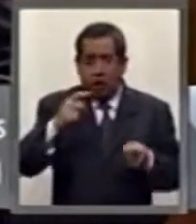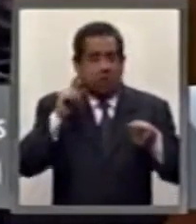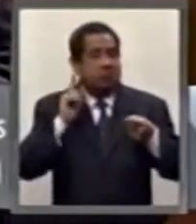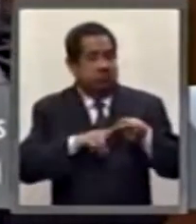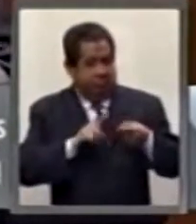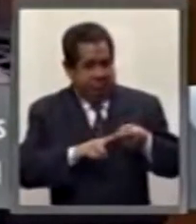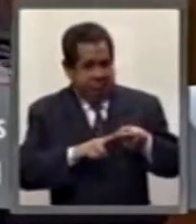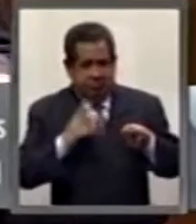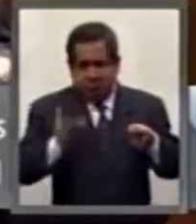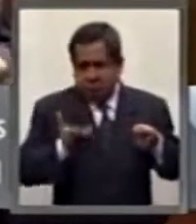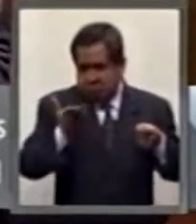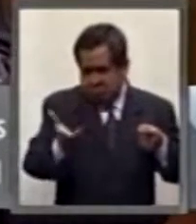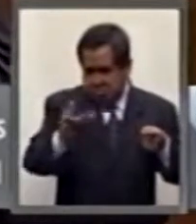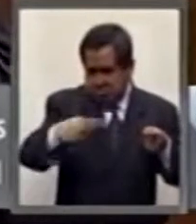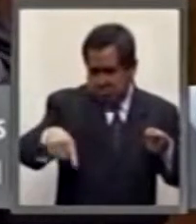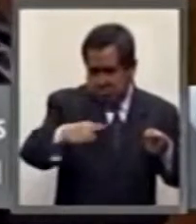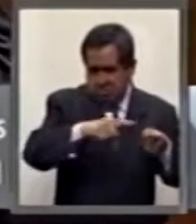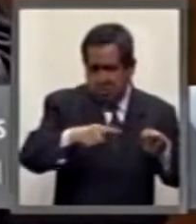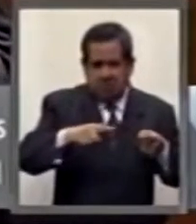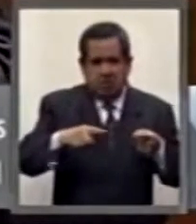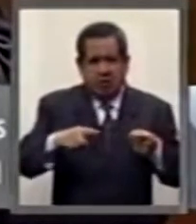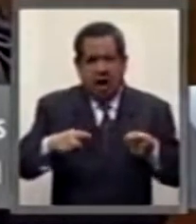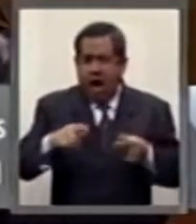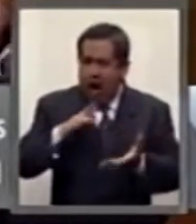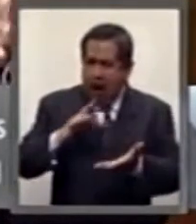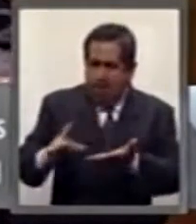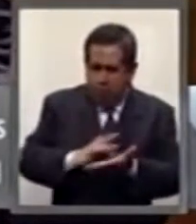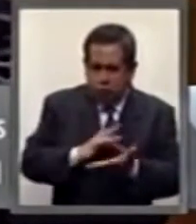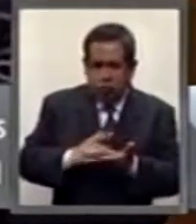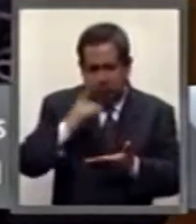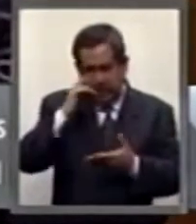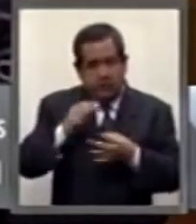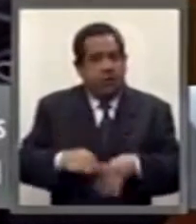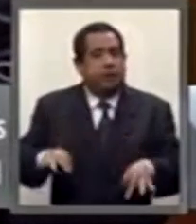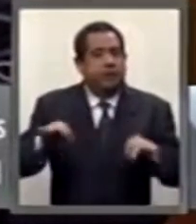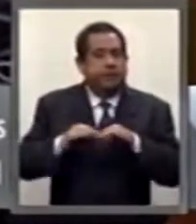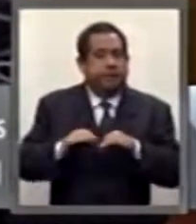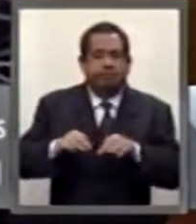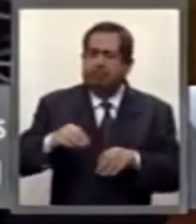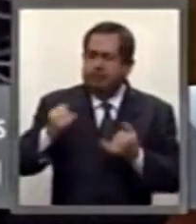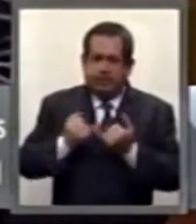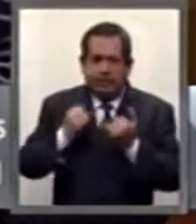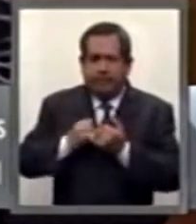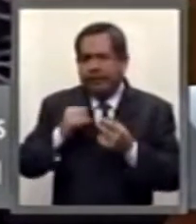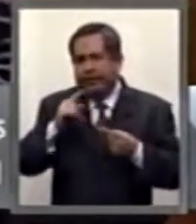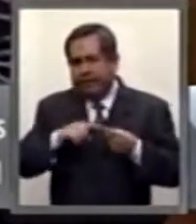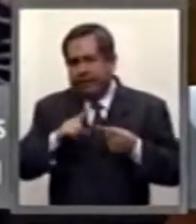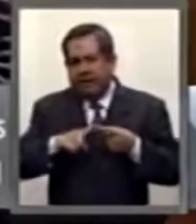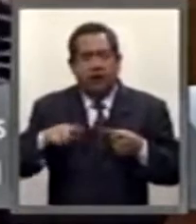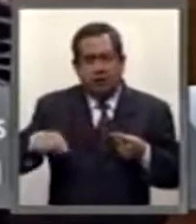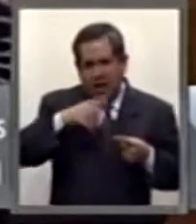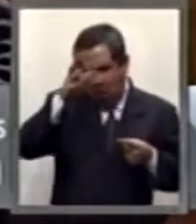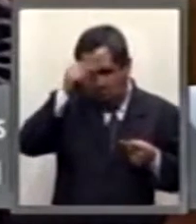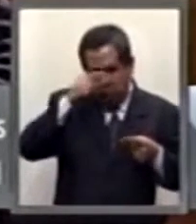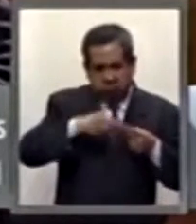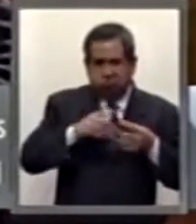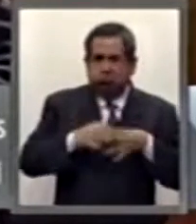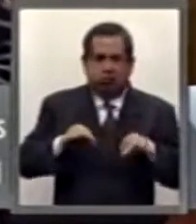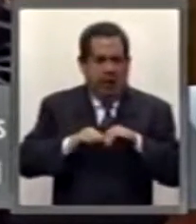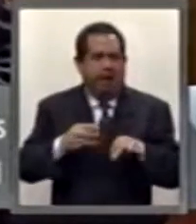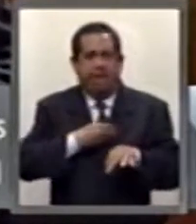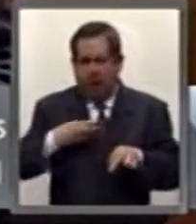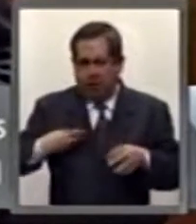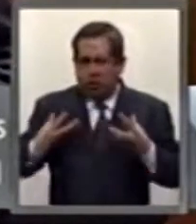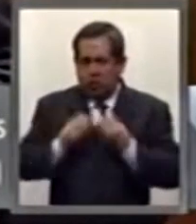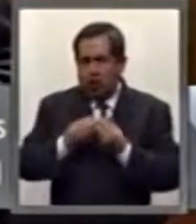punto, les solicitamos su apoyo. Cabe destacar, como en todos los puntos, que hay un consenso importante por parte de los miembros